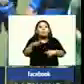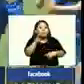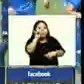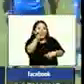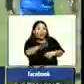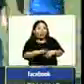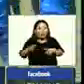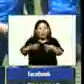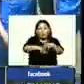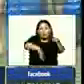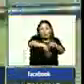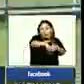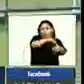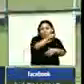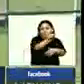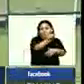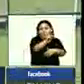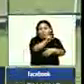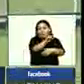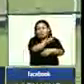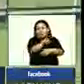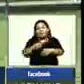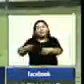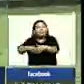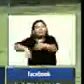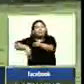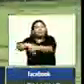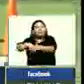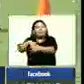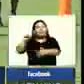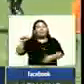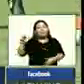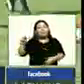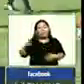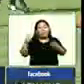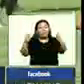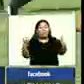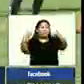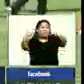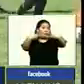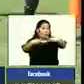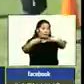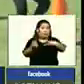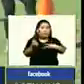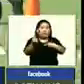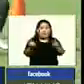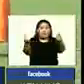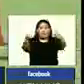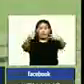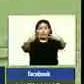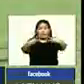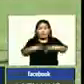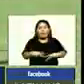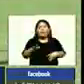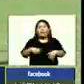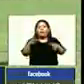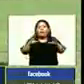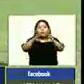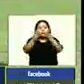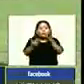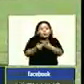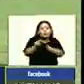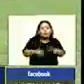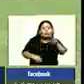y Santa Lucía, vitales para las aspiraciones de clasificar a la hexagonal de la próxima eliminatoria mundialista. De los 13